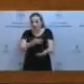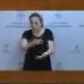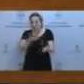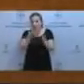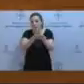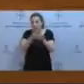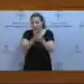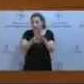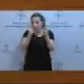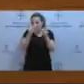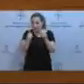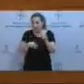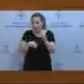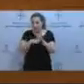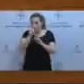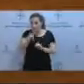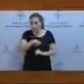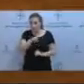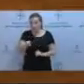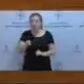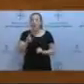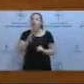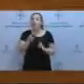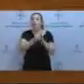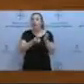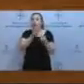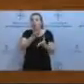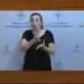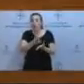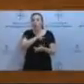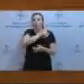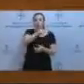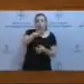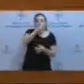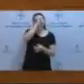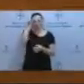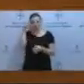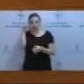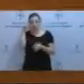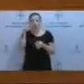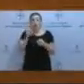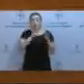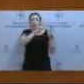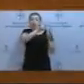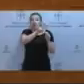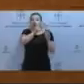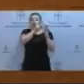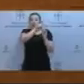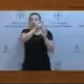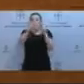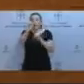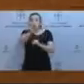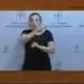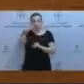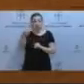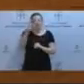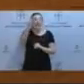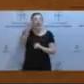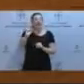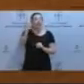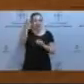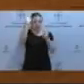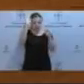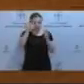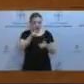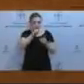este tema. Pero le voy a dar un dato que no se lo iba a dar. Vuelo Madrid, miércoles, semana que viene, 270 euros el más barato. Solo se le comento esto, por si usted quiere comentar algo sobre este